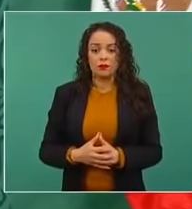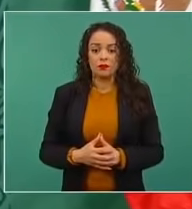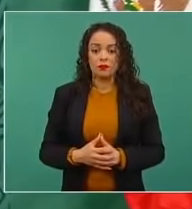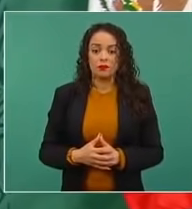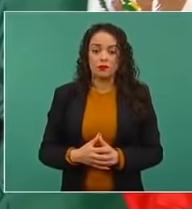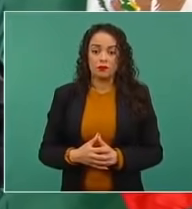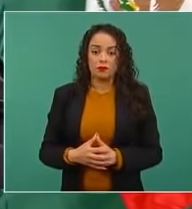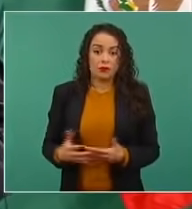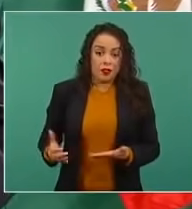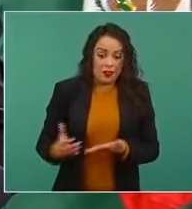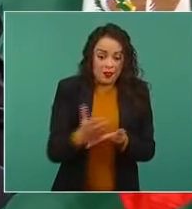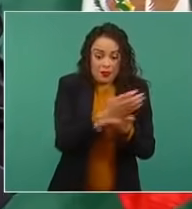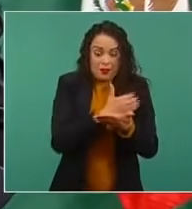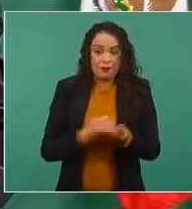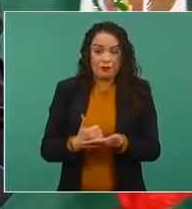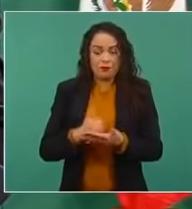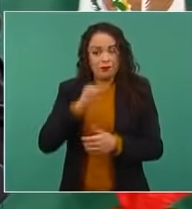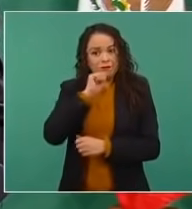dejando de ganar